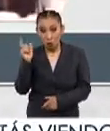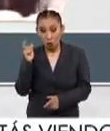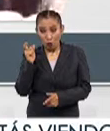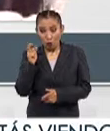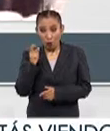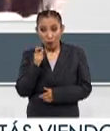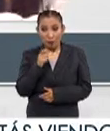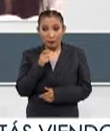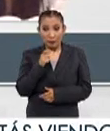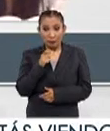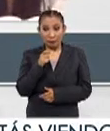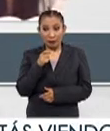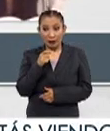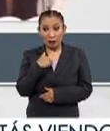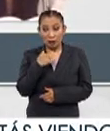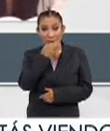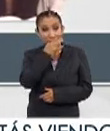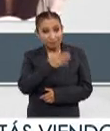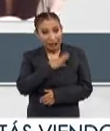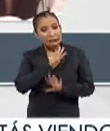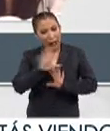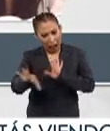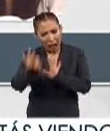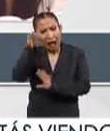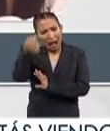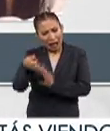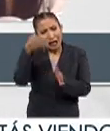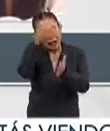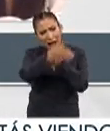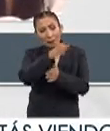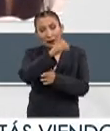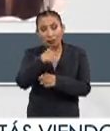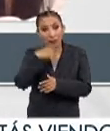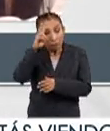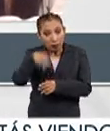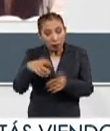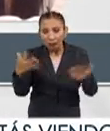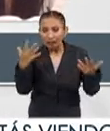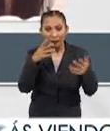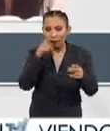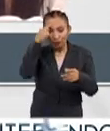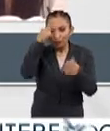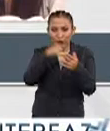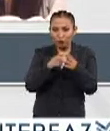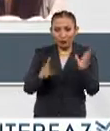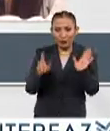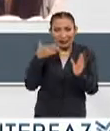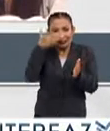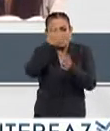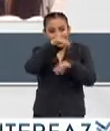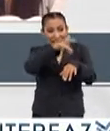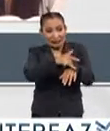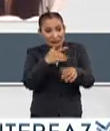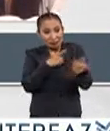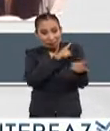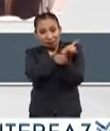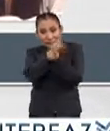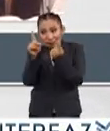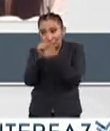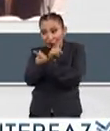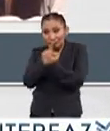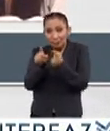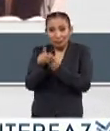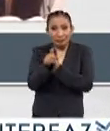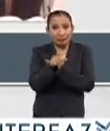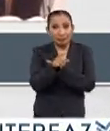que me dijeron que pues yo había sido aceptada, no me la creía. El hecho de estar allá, compartir con